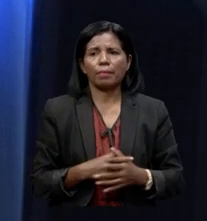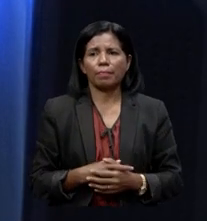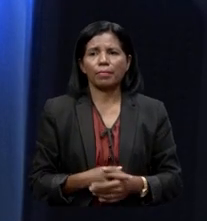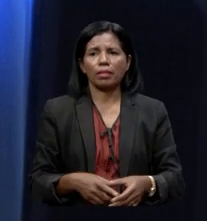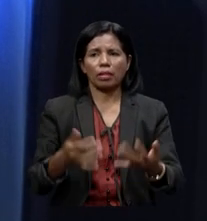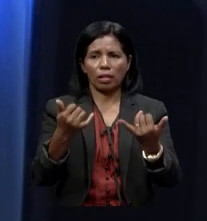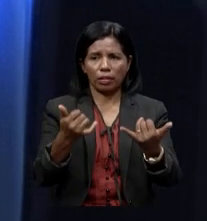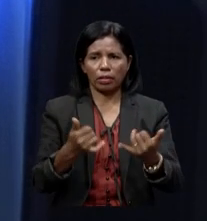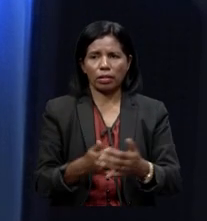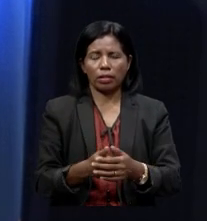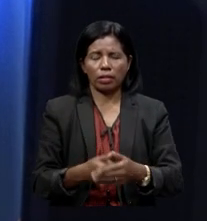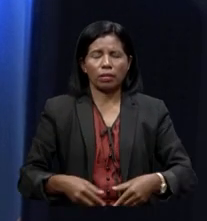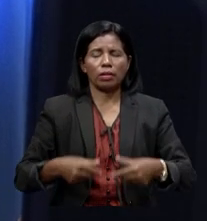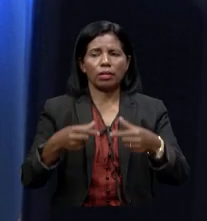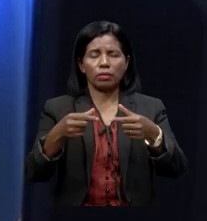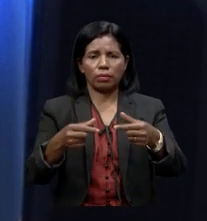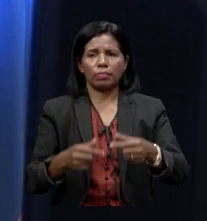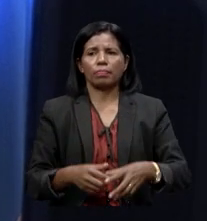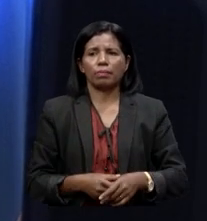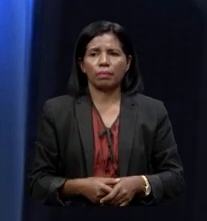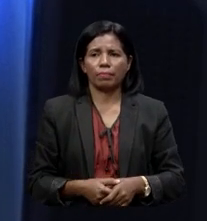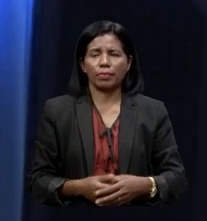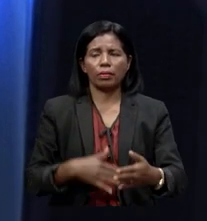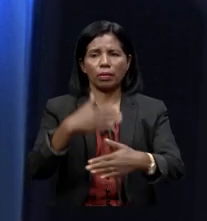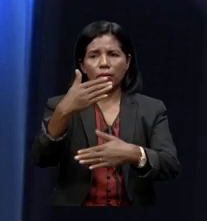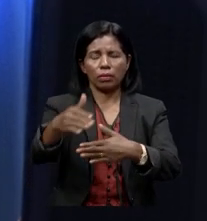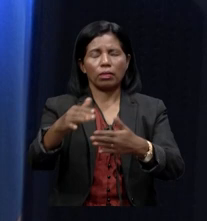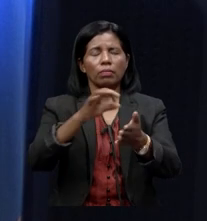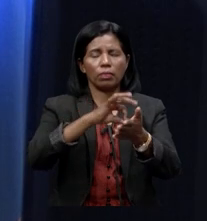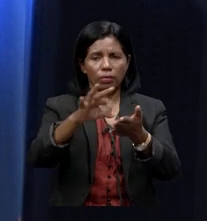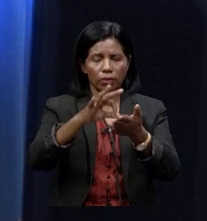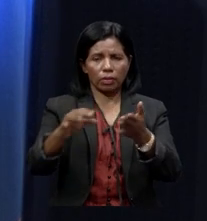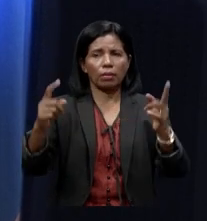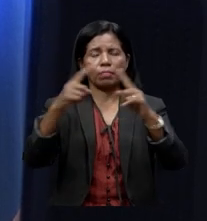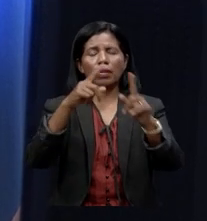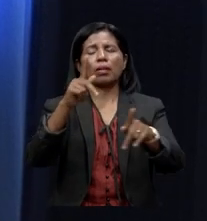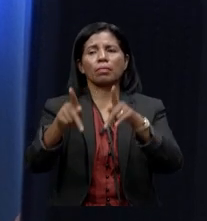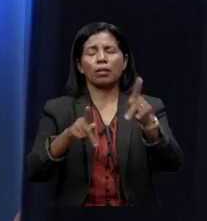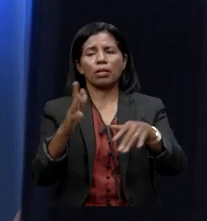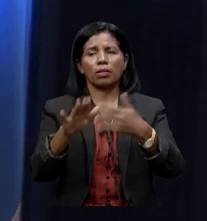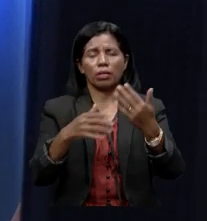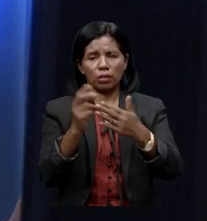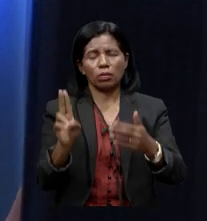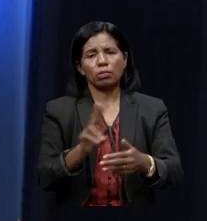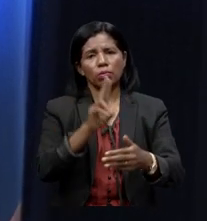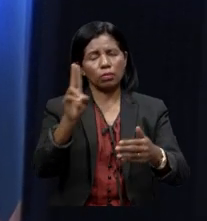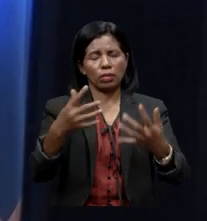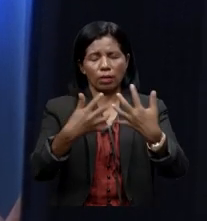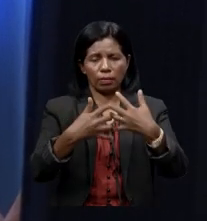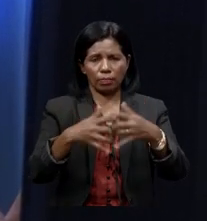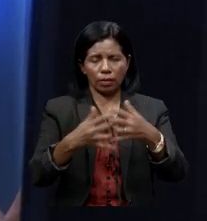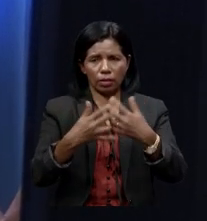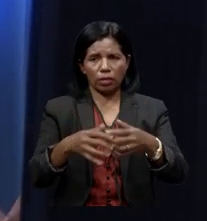Agora ne, fase, kirhole mai formasau. Ba ema sinu utiliza máquina Xlarua ne.